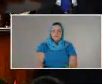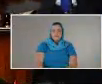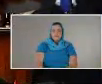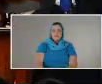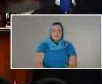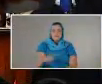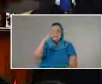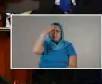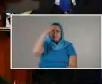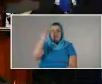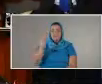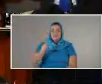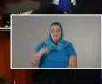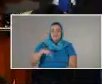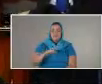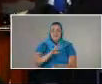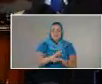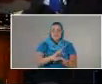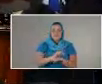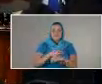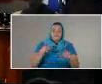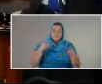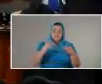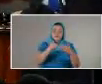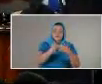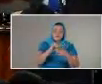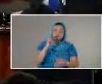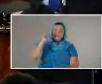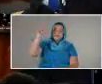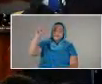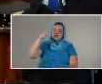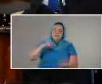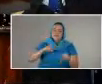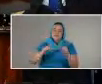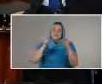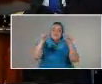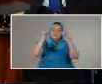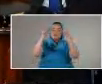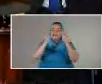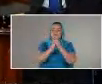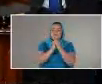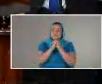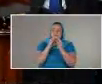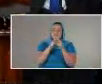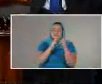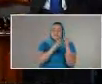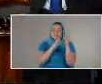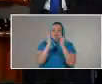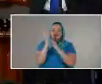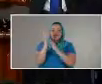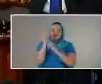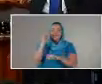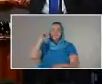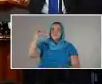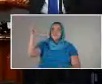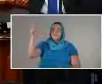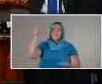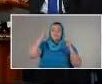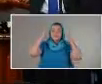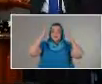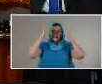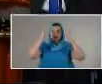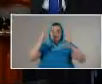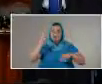Gracias porque nos permites acercarnos a tu altar, Señor. Te rogamos en el nombre de Jesús, Señor, que tú atiendas